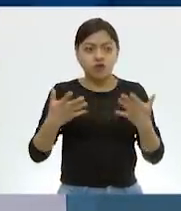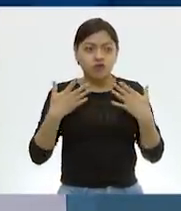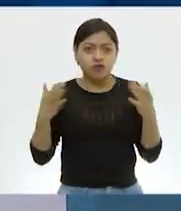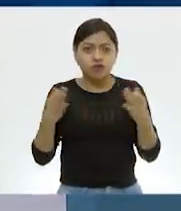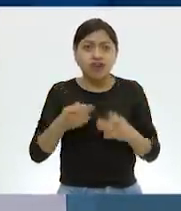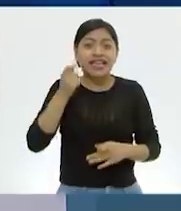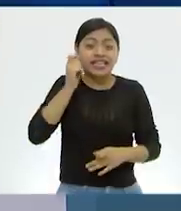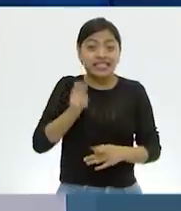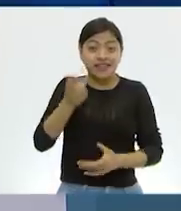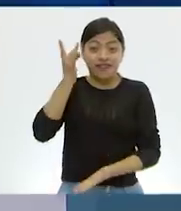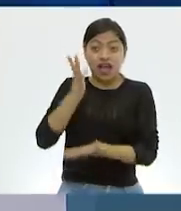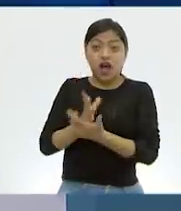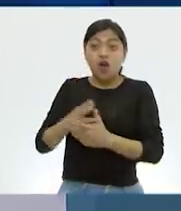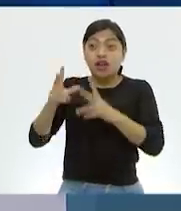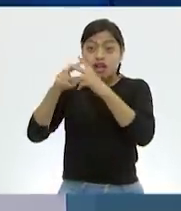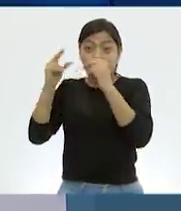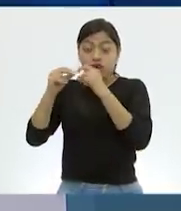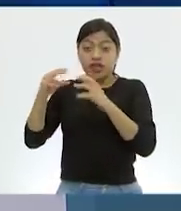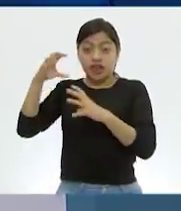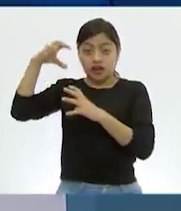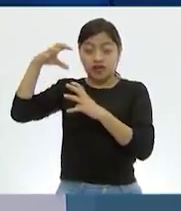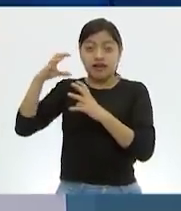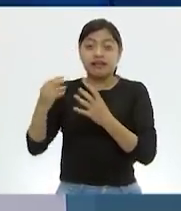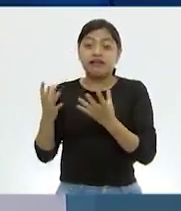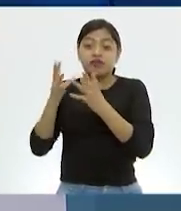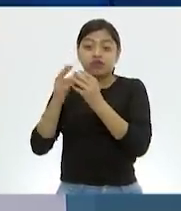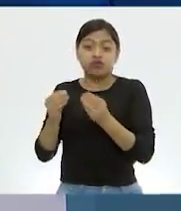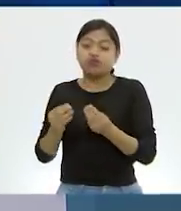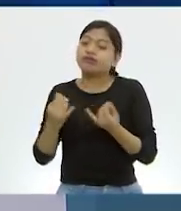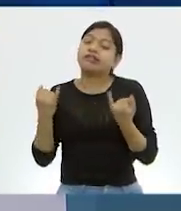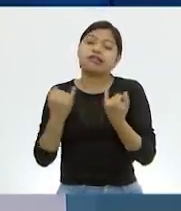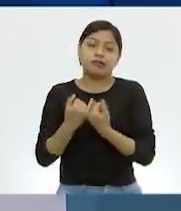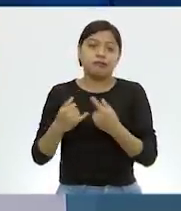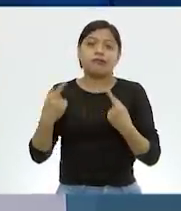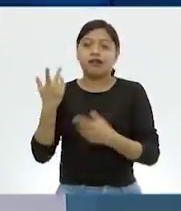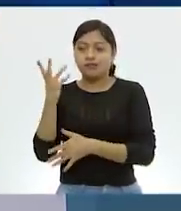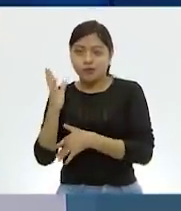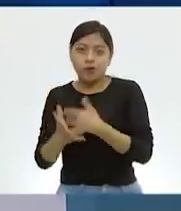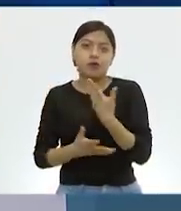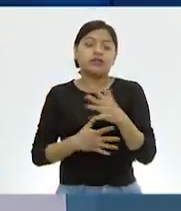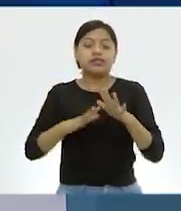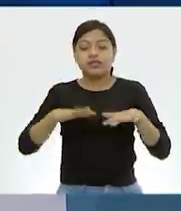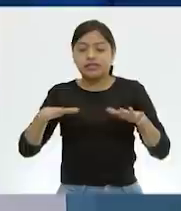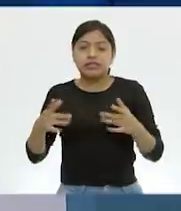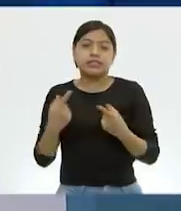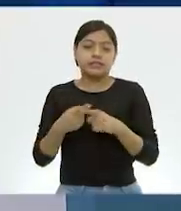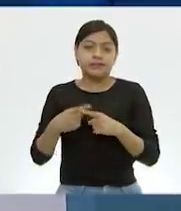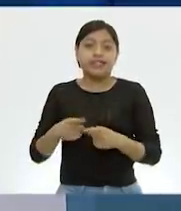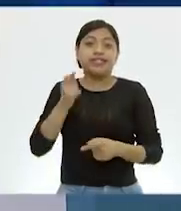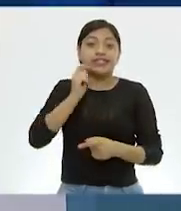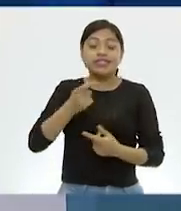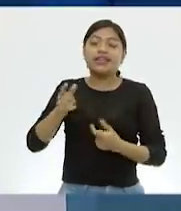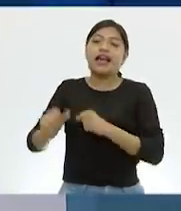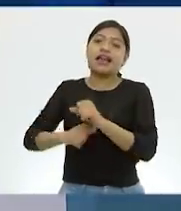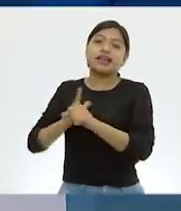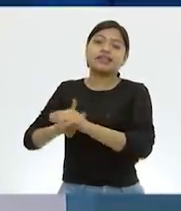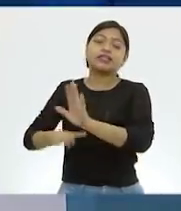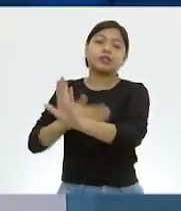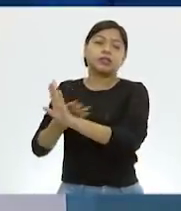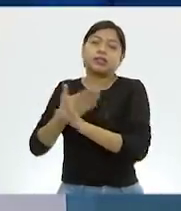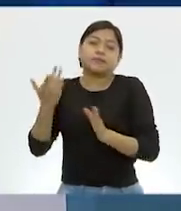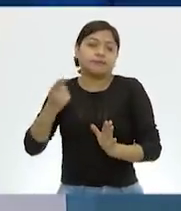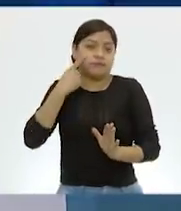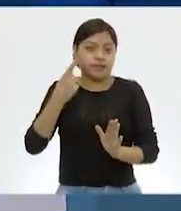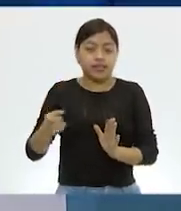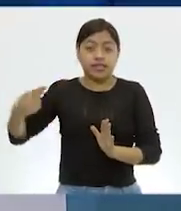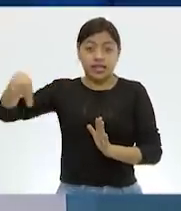polos glaciares, sino también al resto de los ecosistemas, lo que provoca cambios en las especies, por ejemplo, en